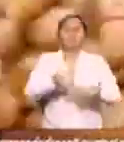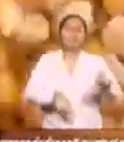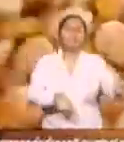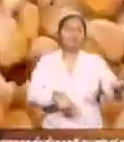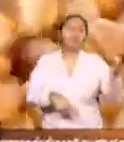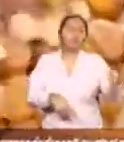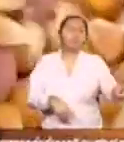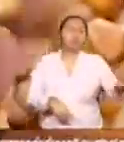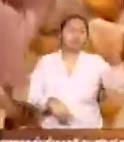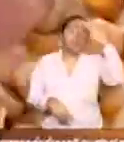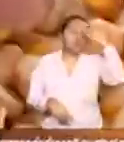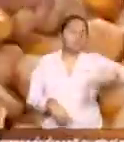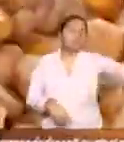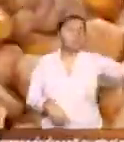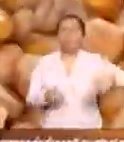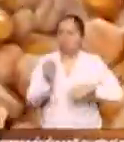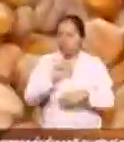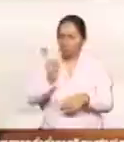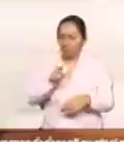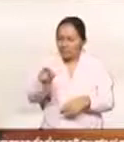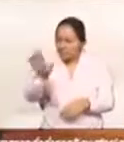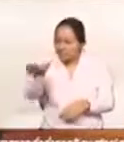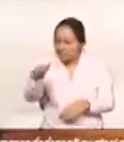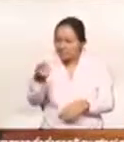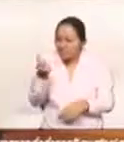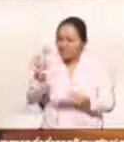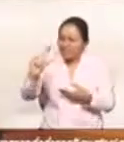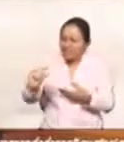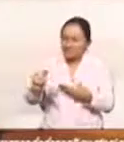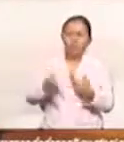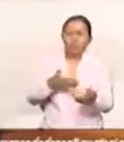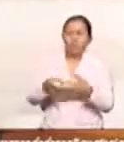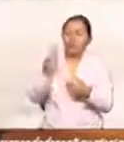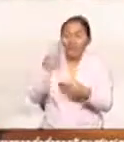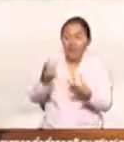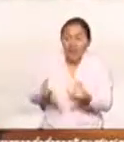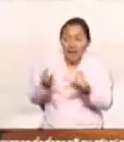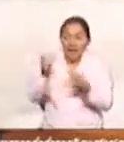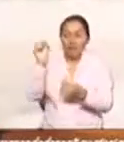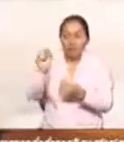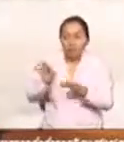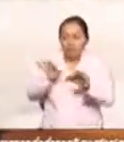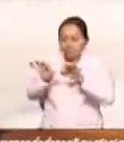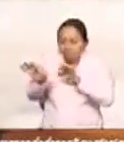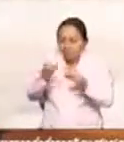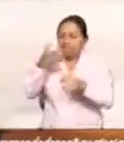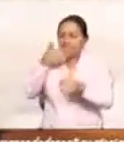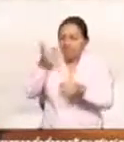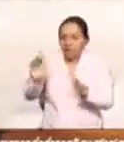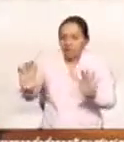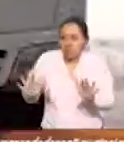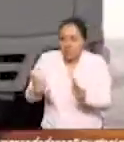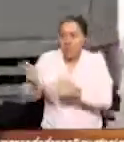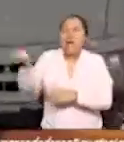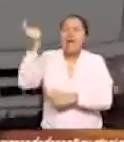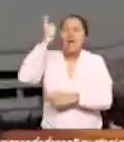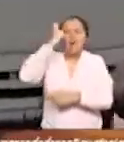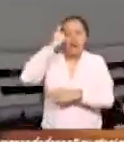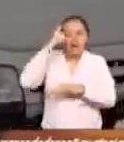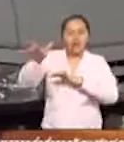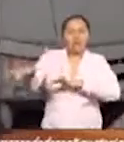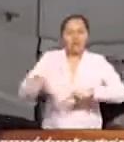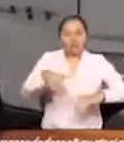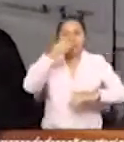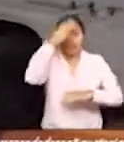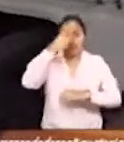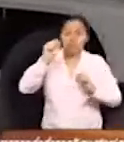llévese. Nosotros siempre intentamos, aunque sea darle un mal precio, para decir, ¿sabe qué? Su calidad no pasa, tal, le explicamos el motivo y al final el agricultor